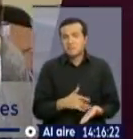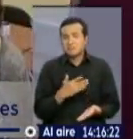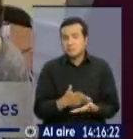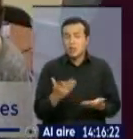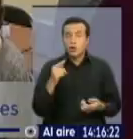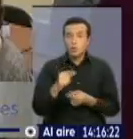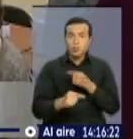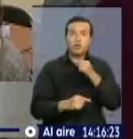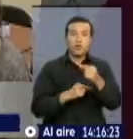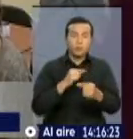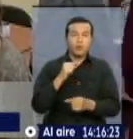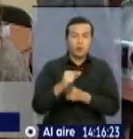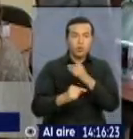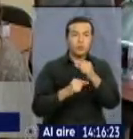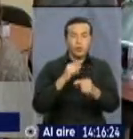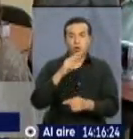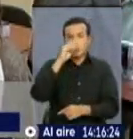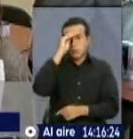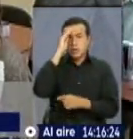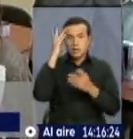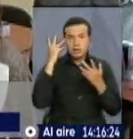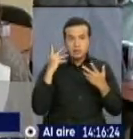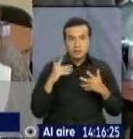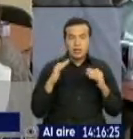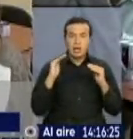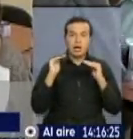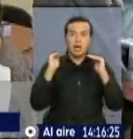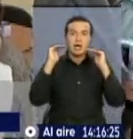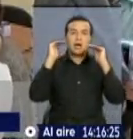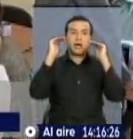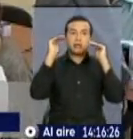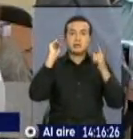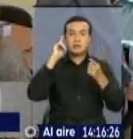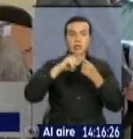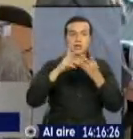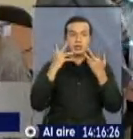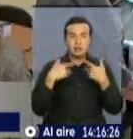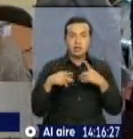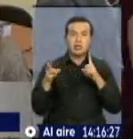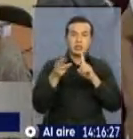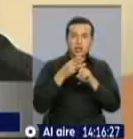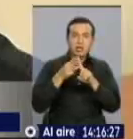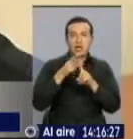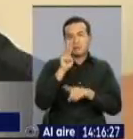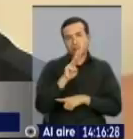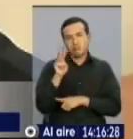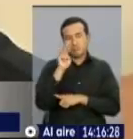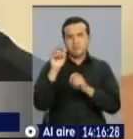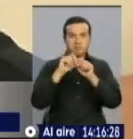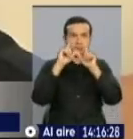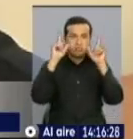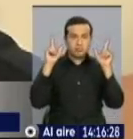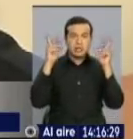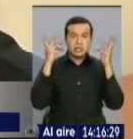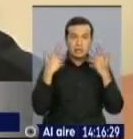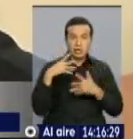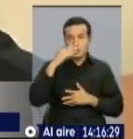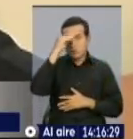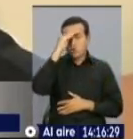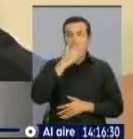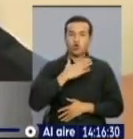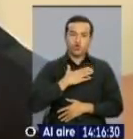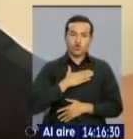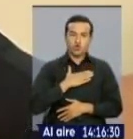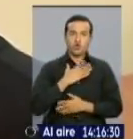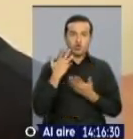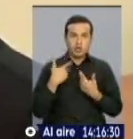poco a poco vamos a ir avanzando hasta llegar a un nivel un poco más alto, como es ya la navegación en internet. Ha logrado que yo pues